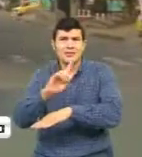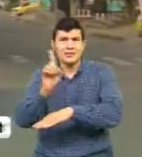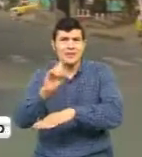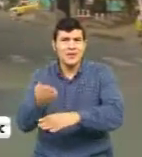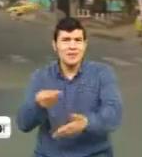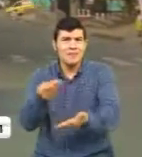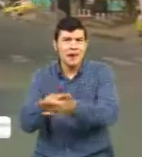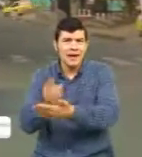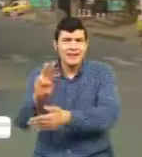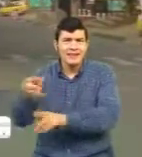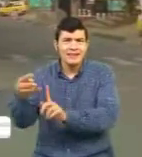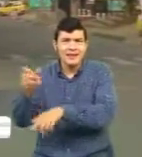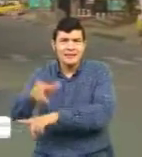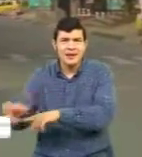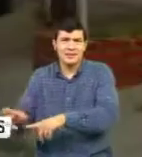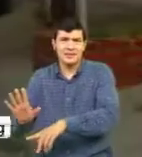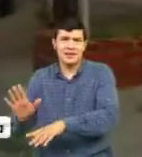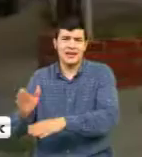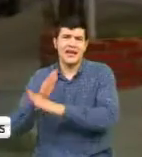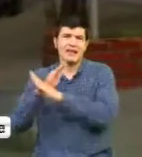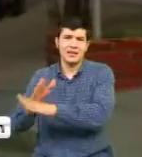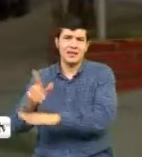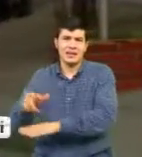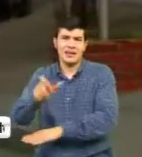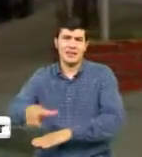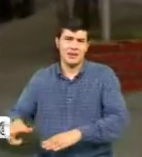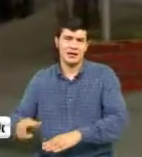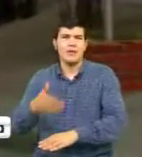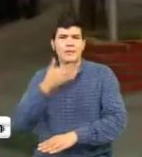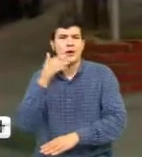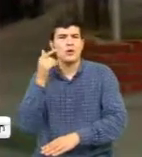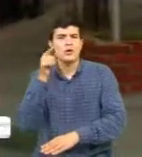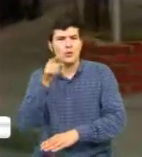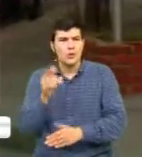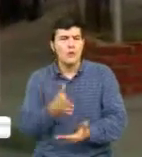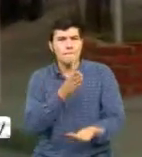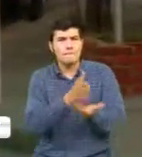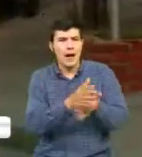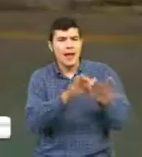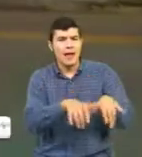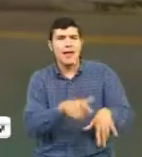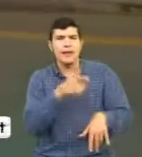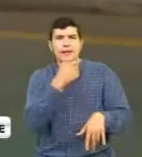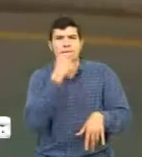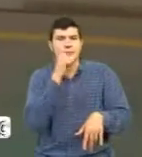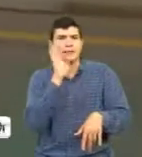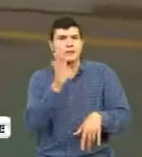para evitar los pagos de los comparendos y acudan a la entidad para resolver directamente su queja